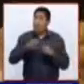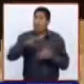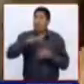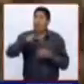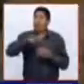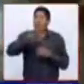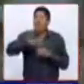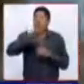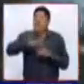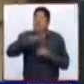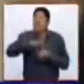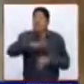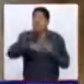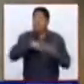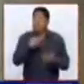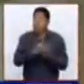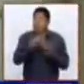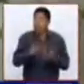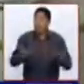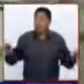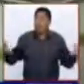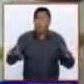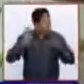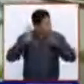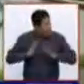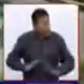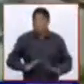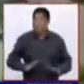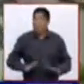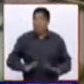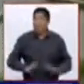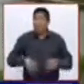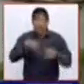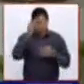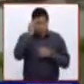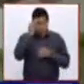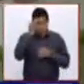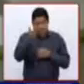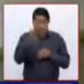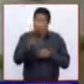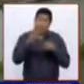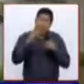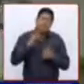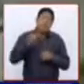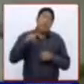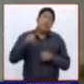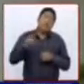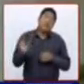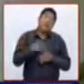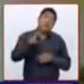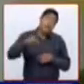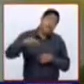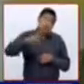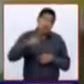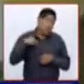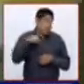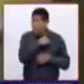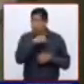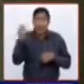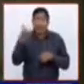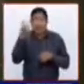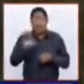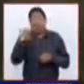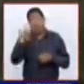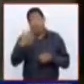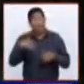tecito para que todo esto pueda estar tranquilo. ¿Y saben qué? Miriam, John, nosotros como Bolivisión